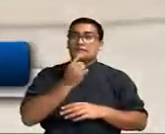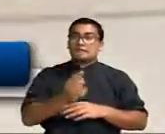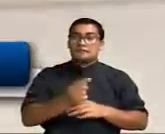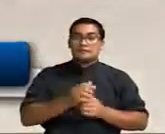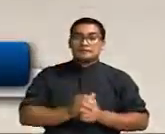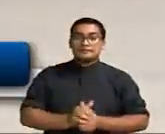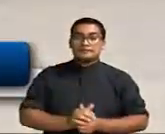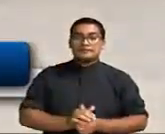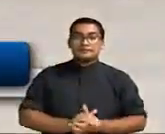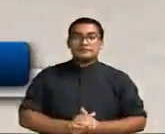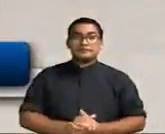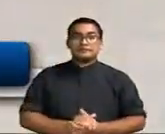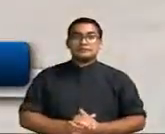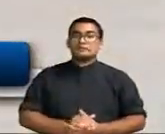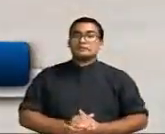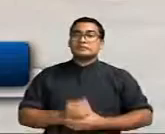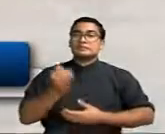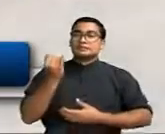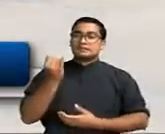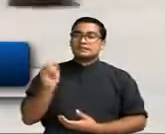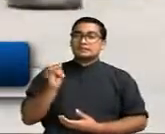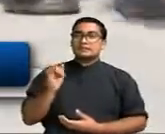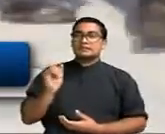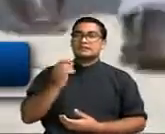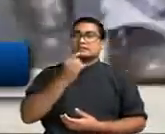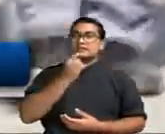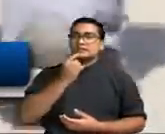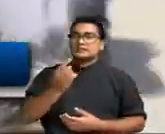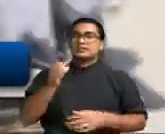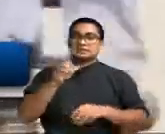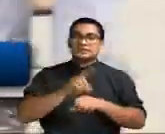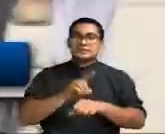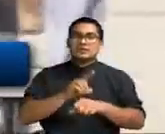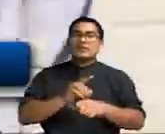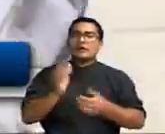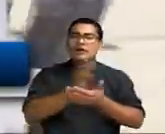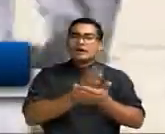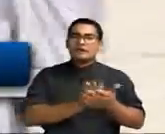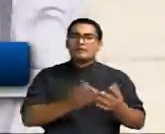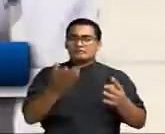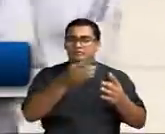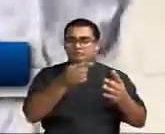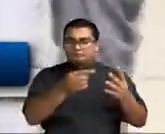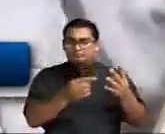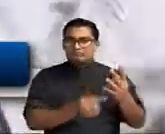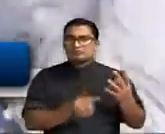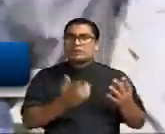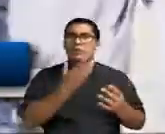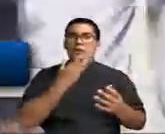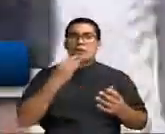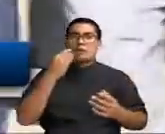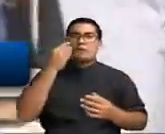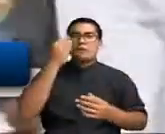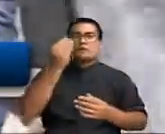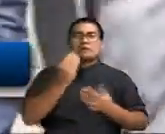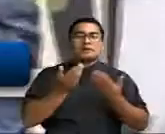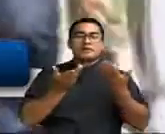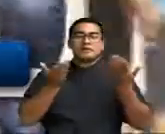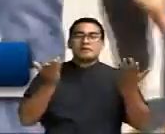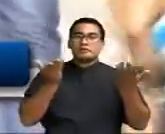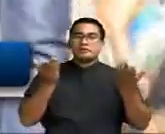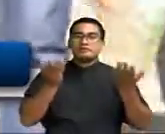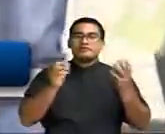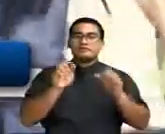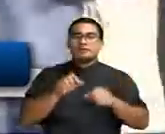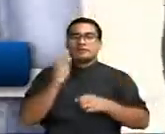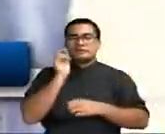bipolar. Precisamente, doctor, hablemos de esos síntomas que usted dice que aparecen en la etapa de la adolescencia, que se notan más.